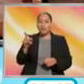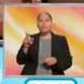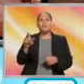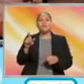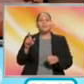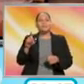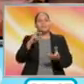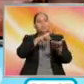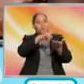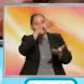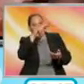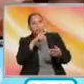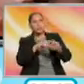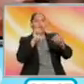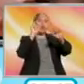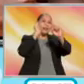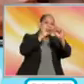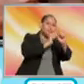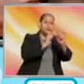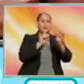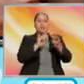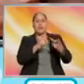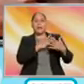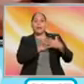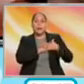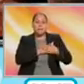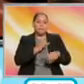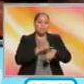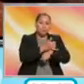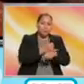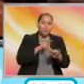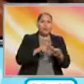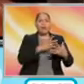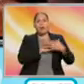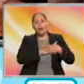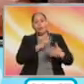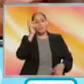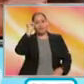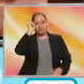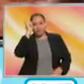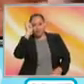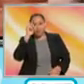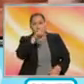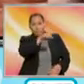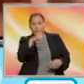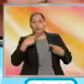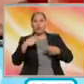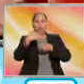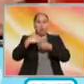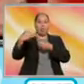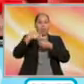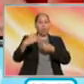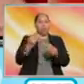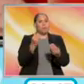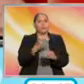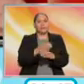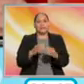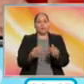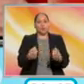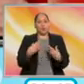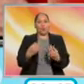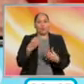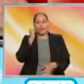grandes pintores, grandes escultores, amantes de las joyas, amantes de los caballos, que la rodearon de muchas cosas, ¿no?